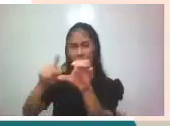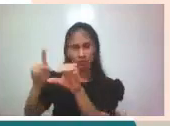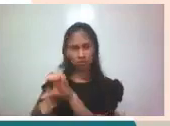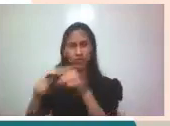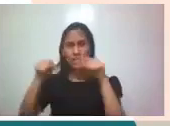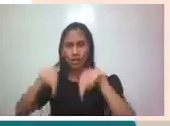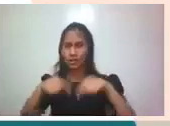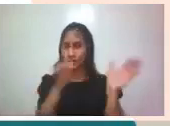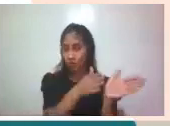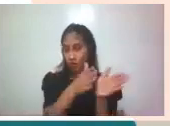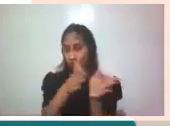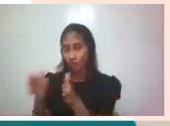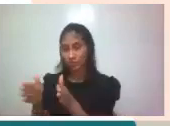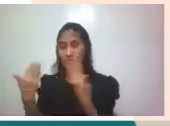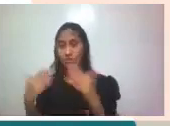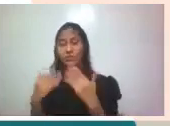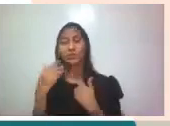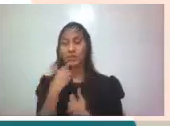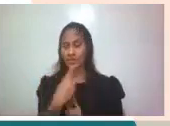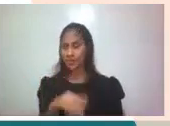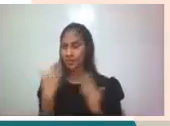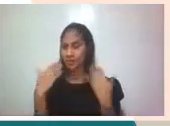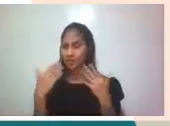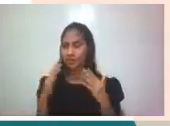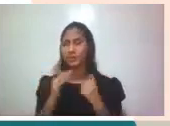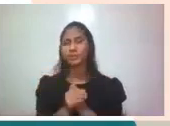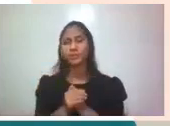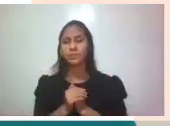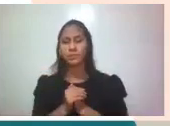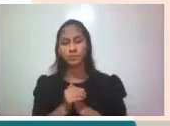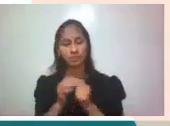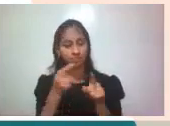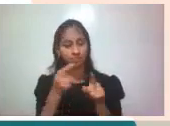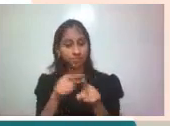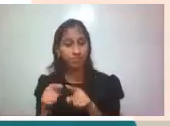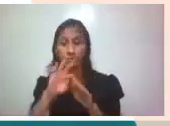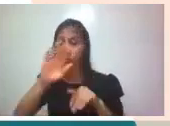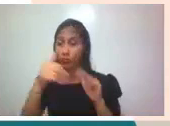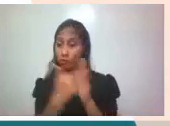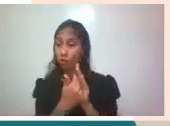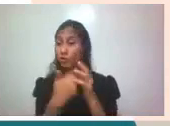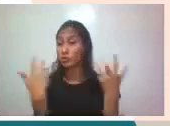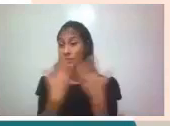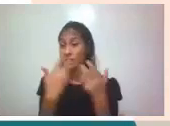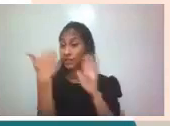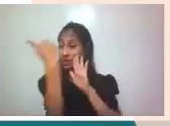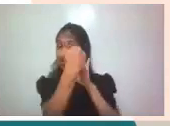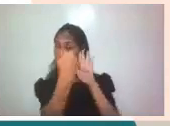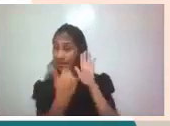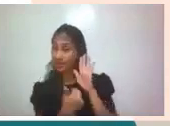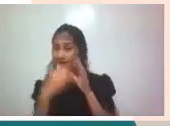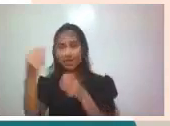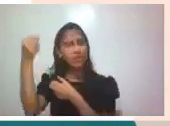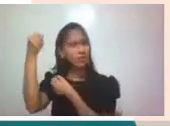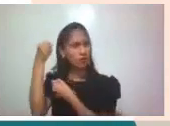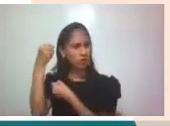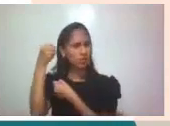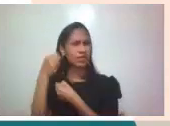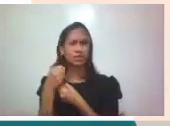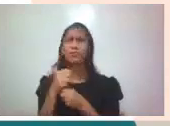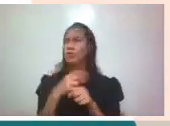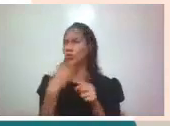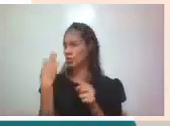estas organizaciones nacionales. En ese sentido, la línea de fortalecimiento de capacidades es una actividad